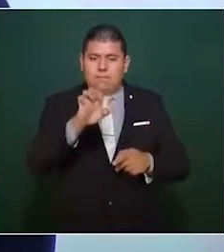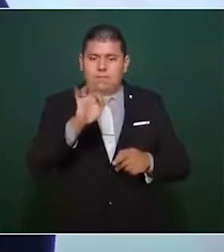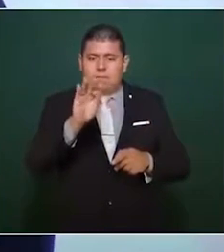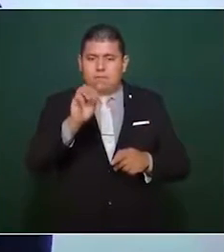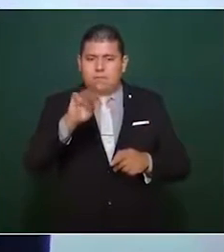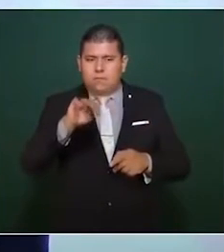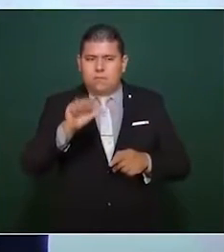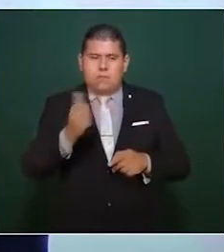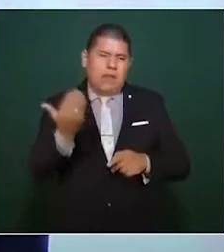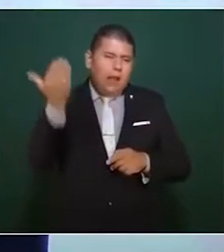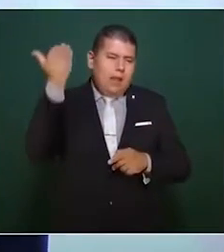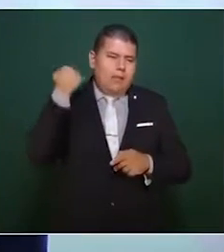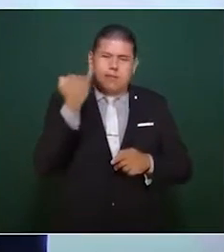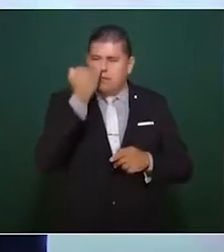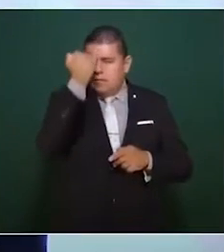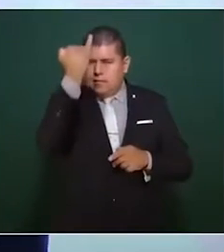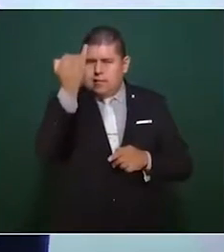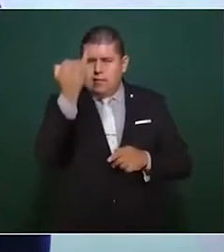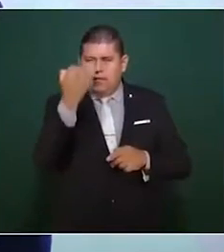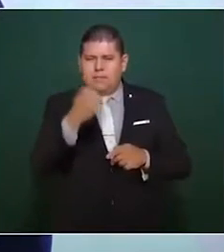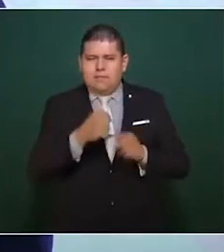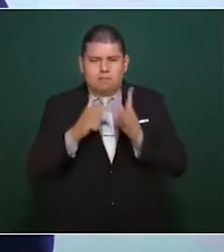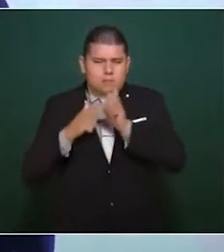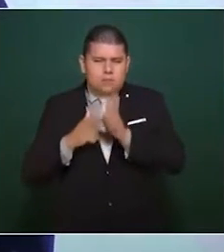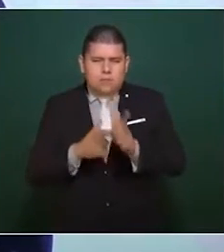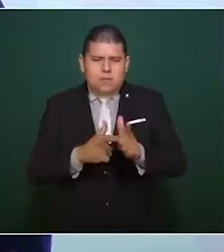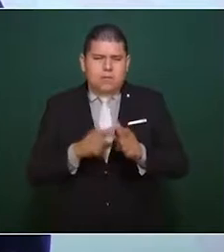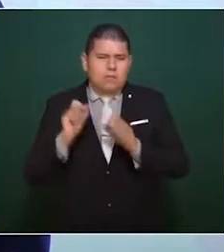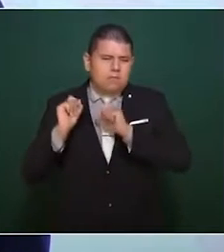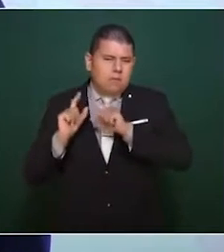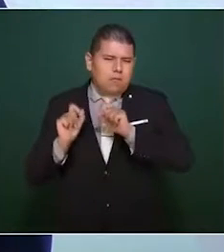del conservadurismo, que siempre